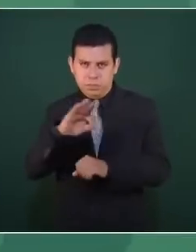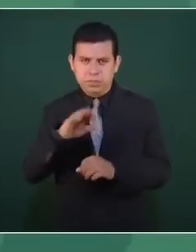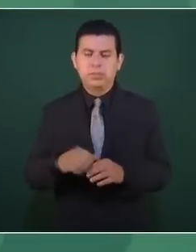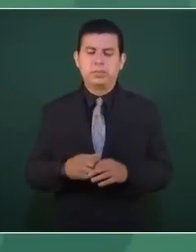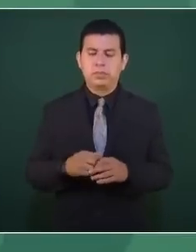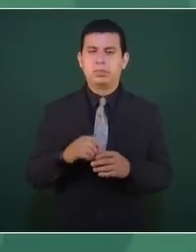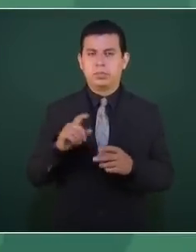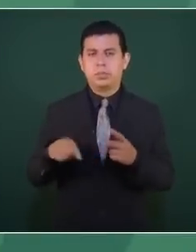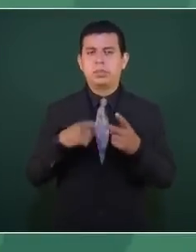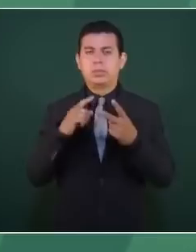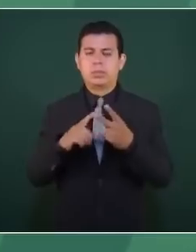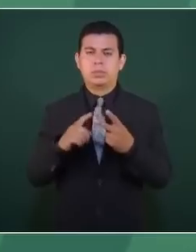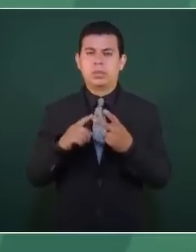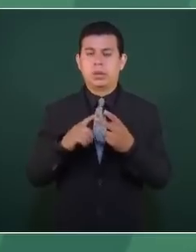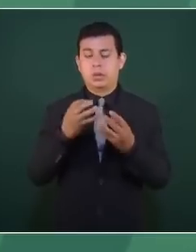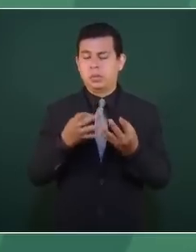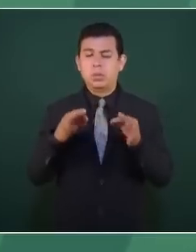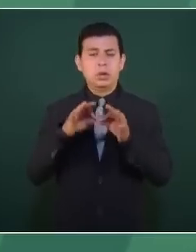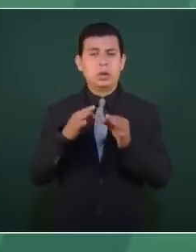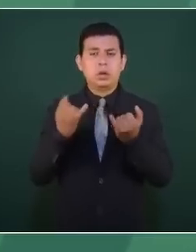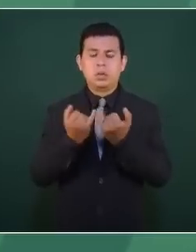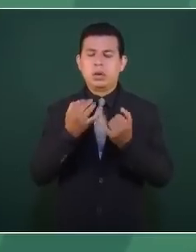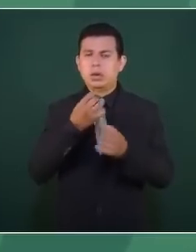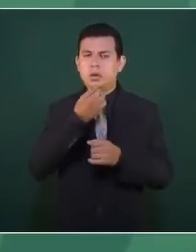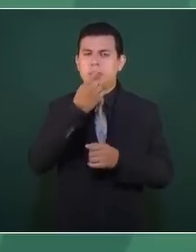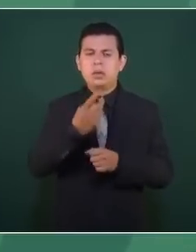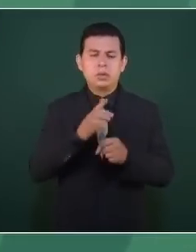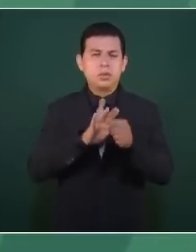Y una cosa también que es importante